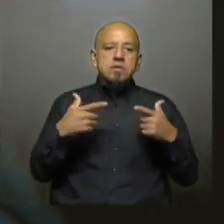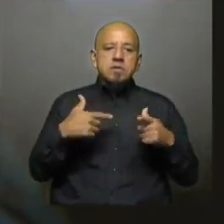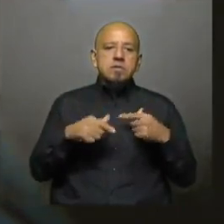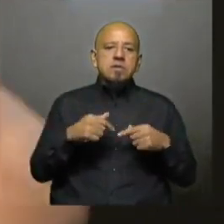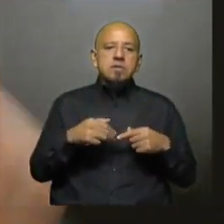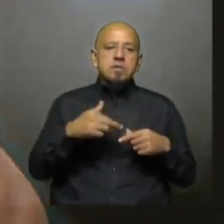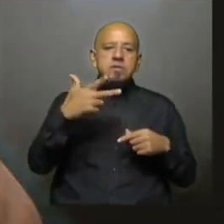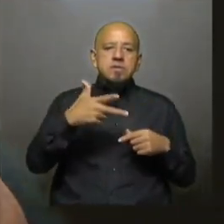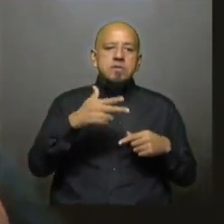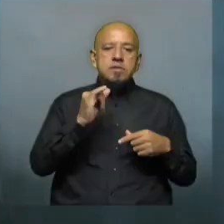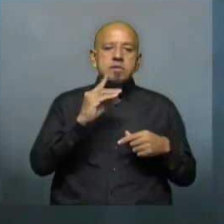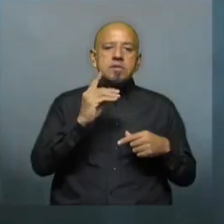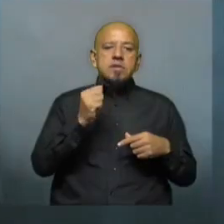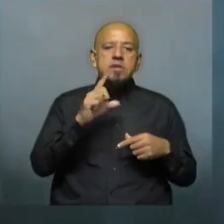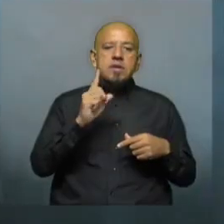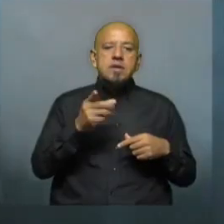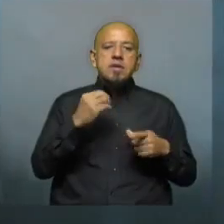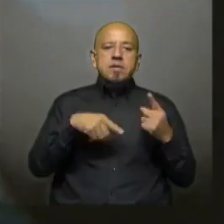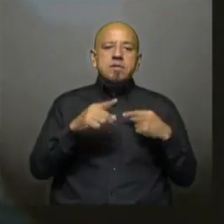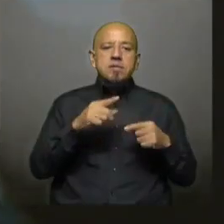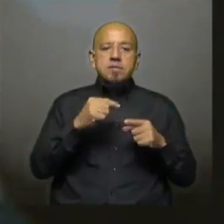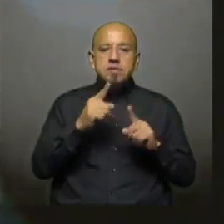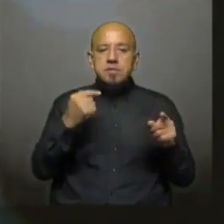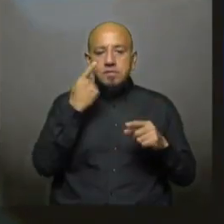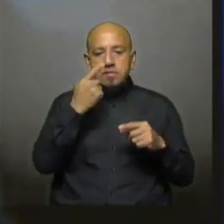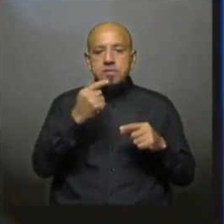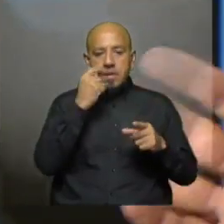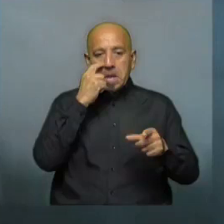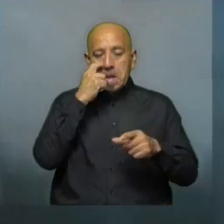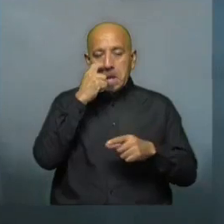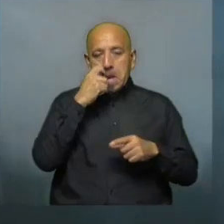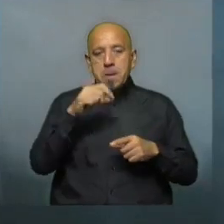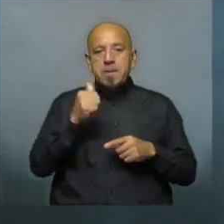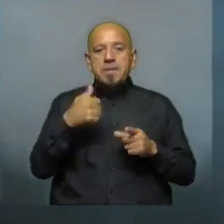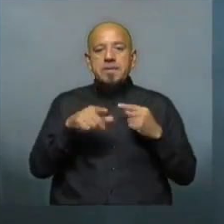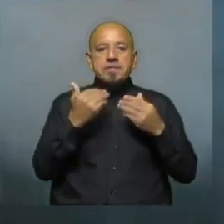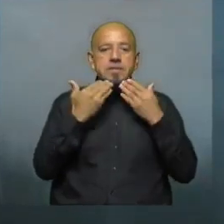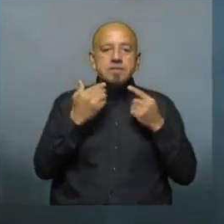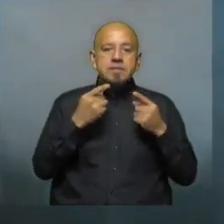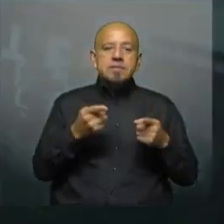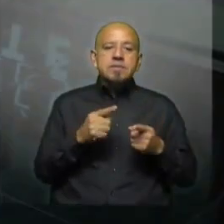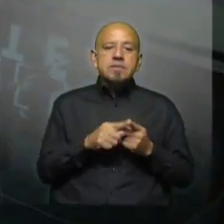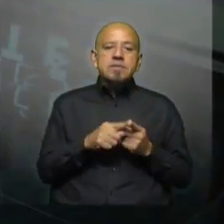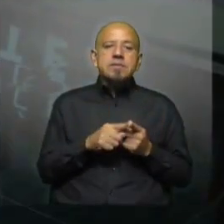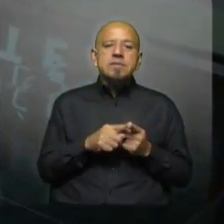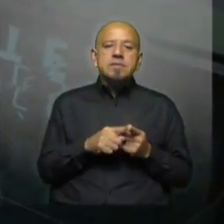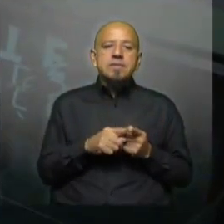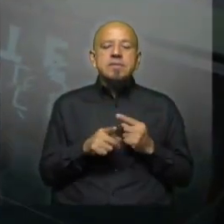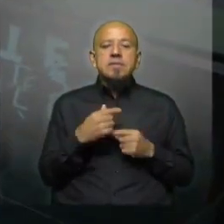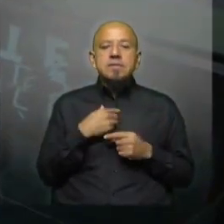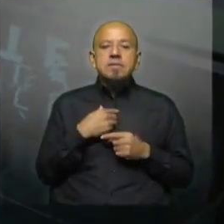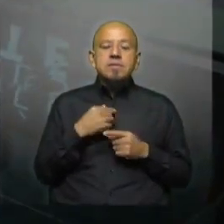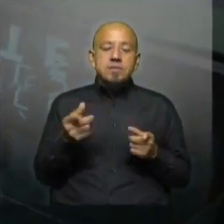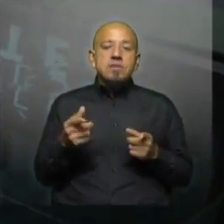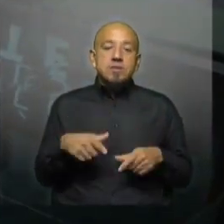Bartolomé Hidalgo en Revelación. Felicitaciones, sí. Porque no te vi después de que te ganaste el premio. Y muchas gracias a ustedes. Ah, aceptamos el muchas gracias. Te dimos suerte. Por el